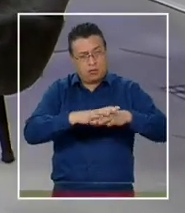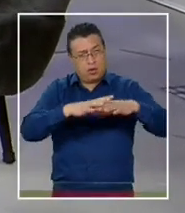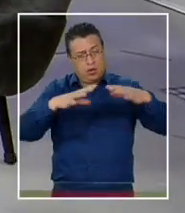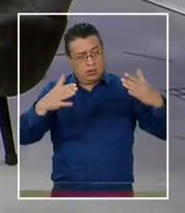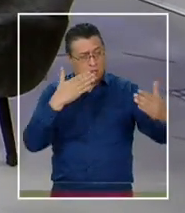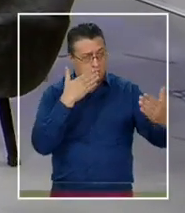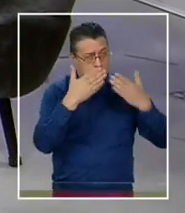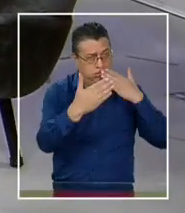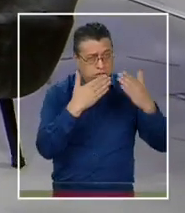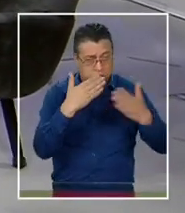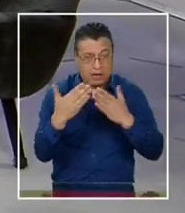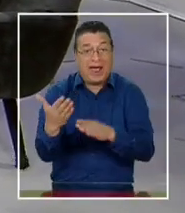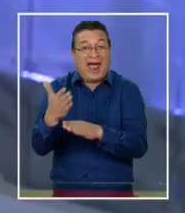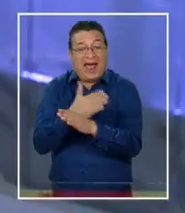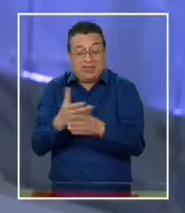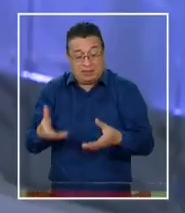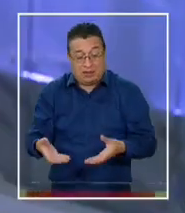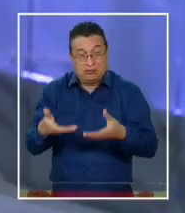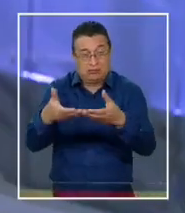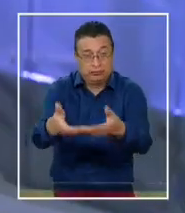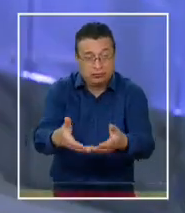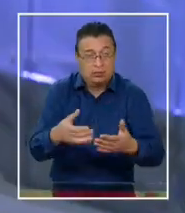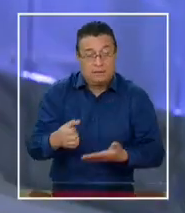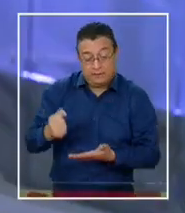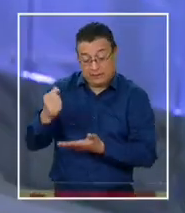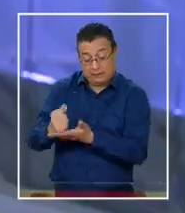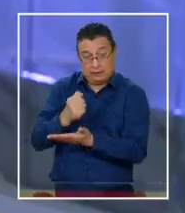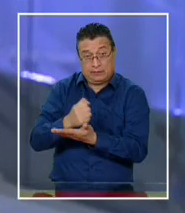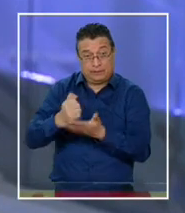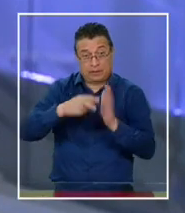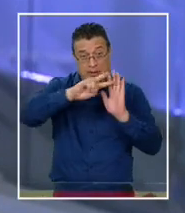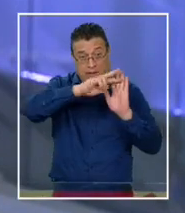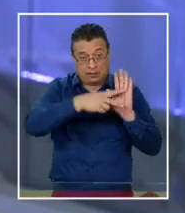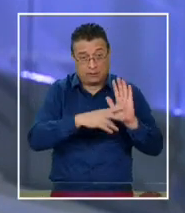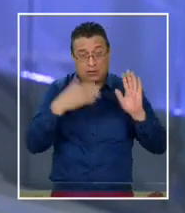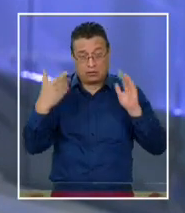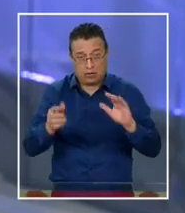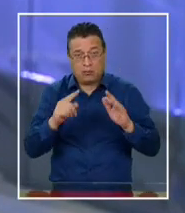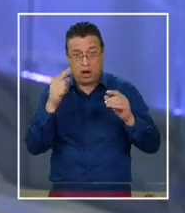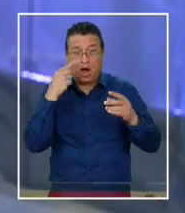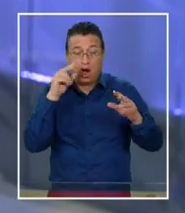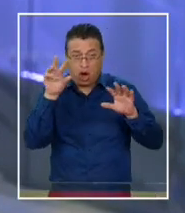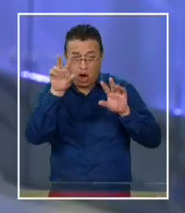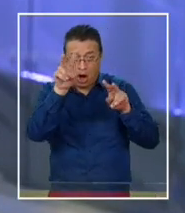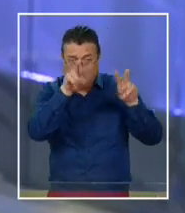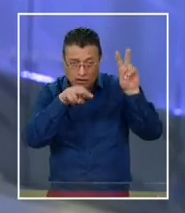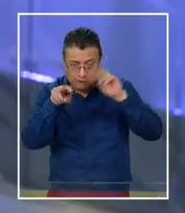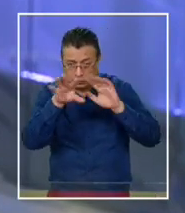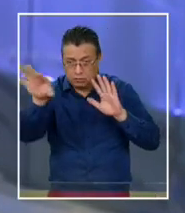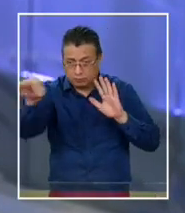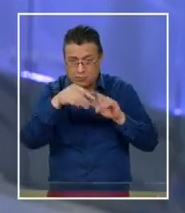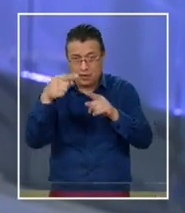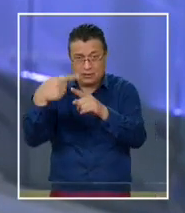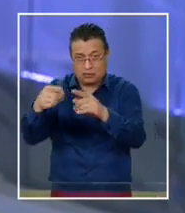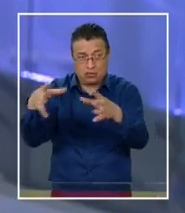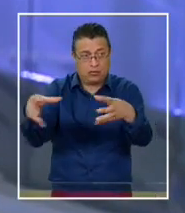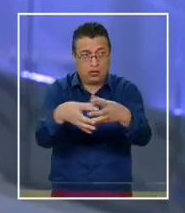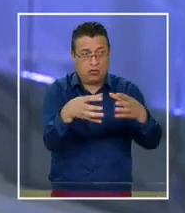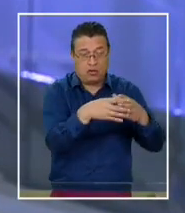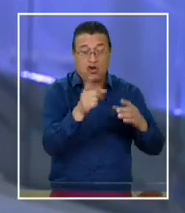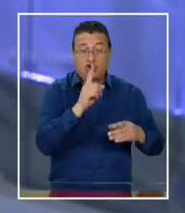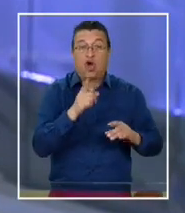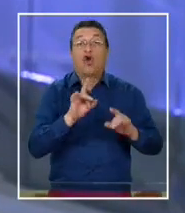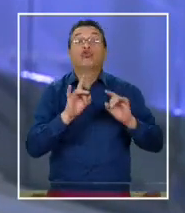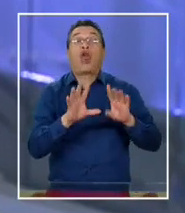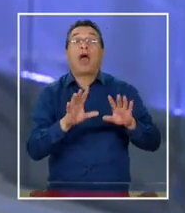ampliamente en diálogos ante formular la Reforma en que la tramitación de la Reforma se metieron observaciones que hicieron los distintos sectores no solo del